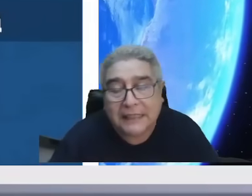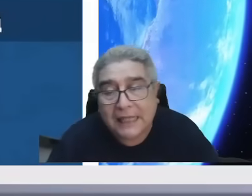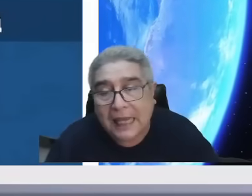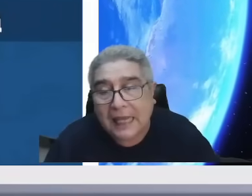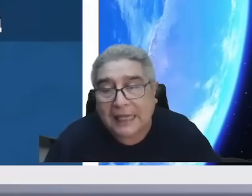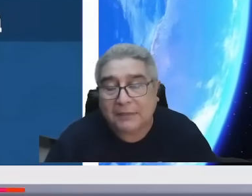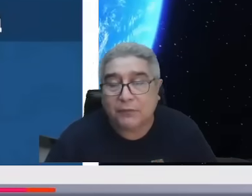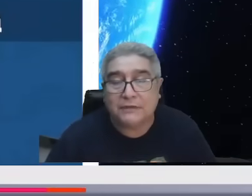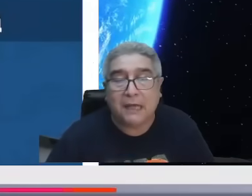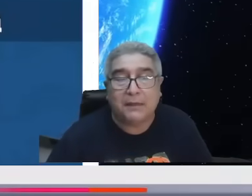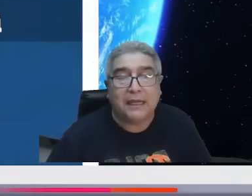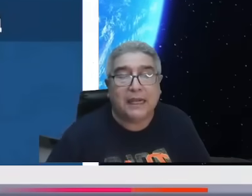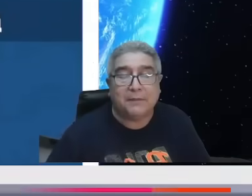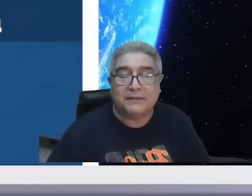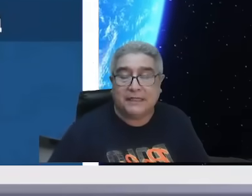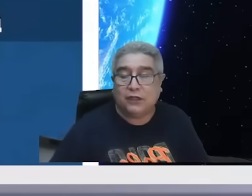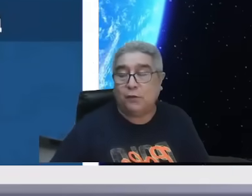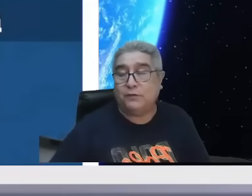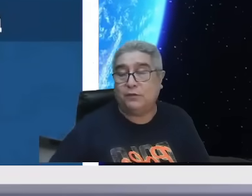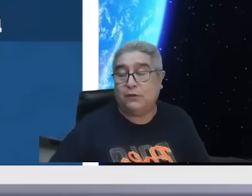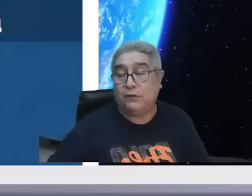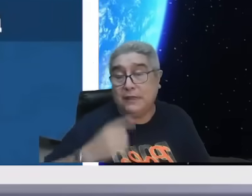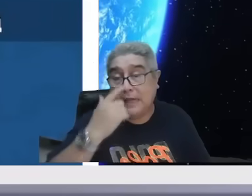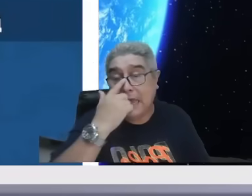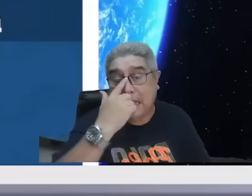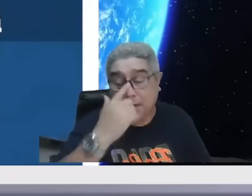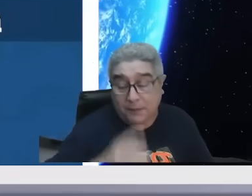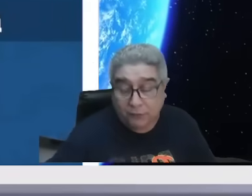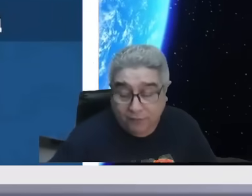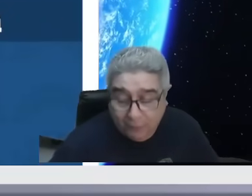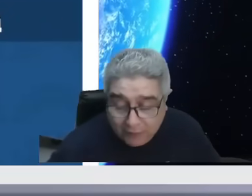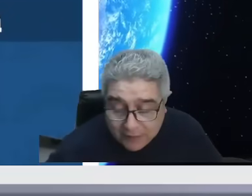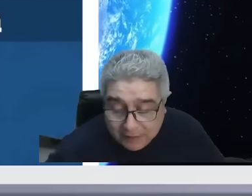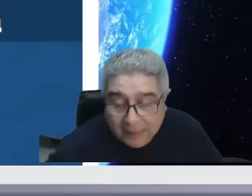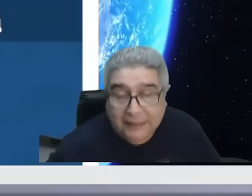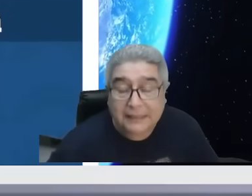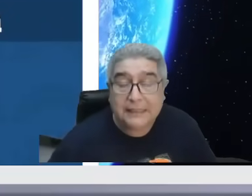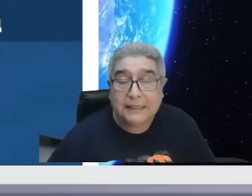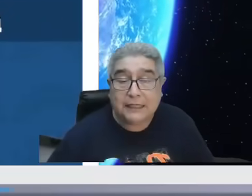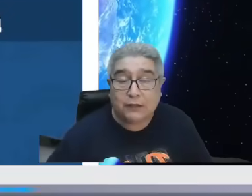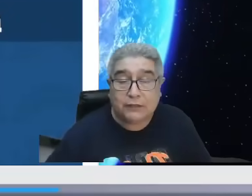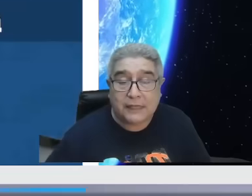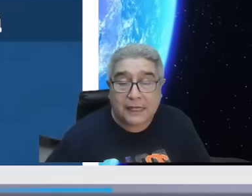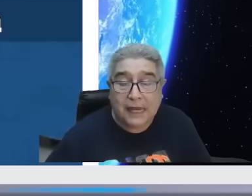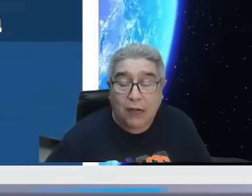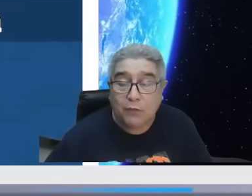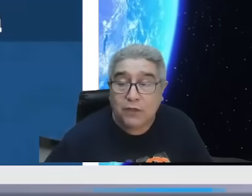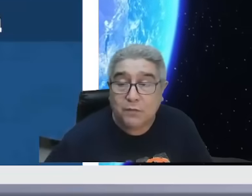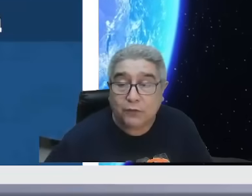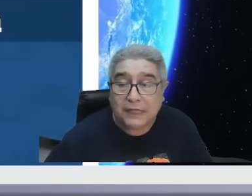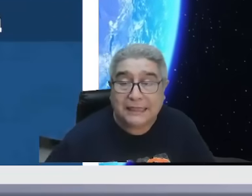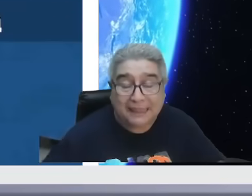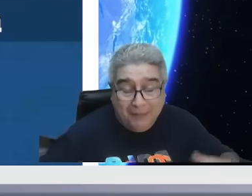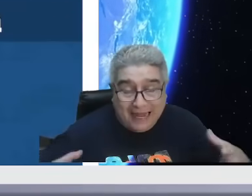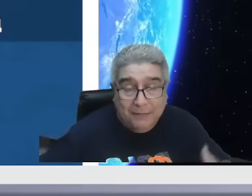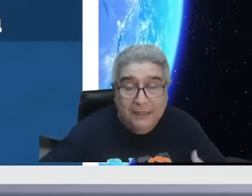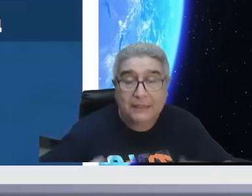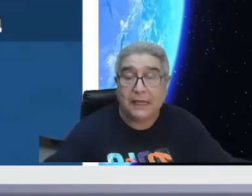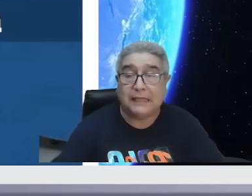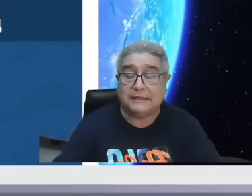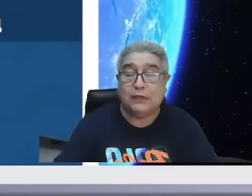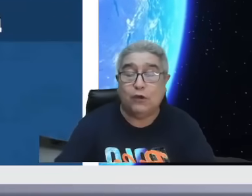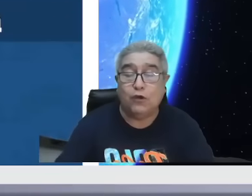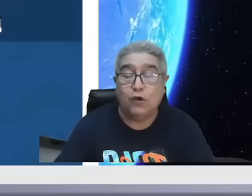pasar sería responsable el presidente López Obrador. Hágame un favor. Aquí quiero señalar algo muy importante que para